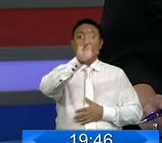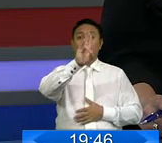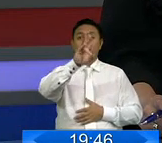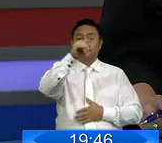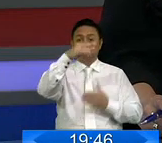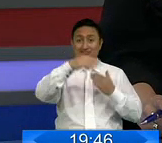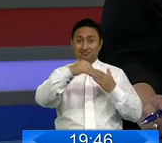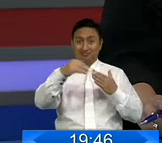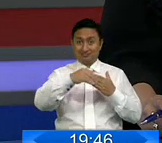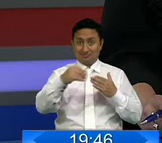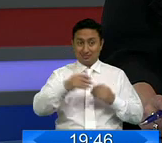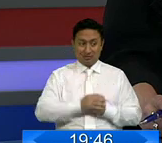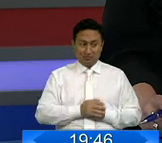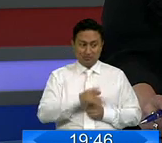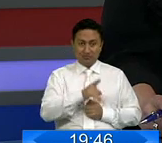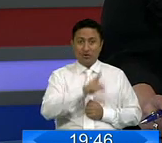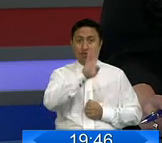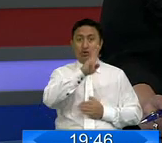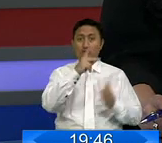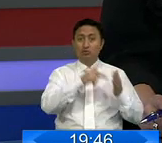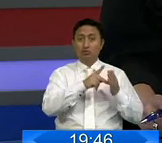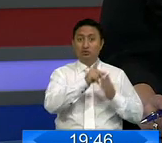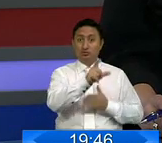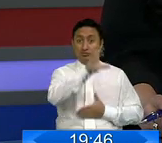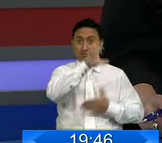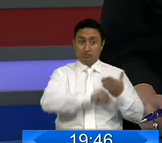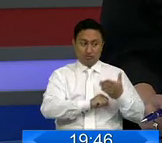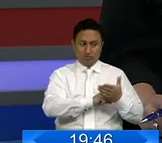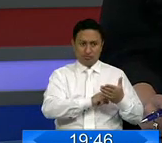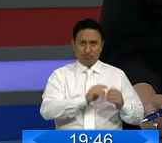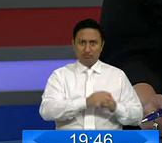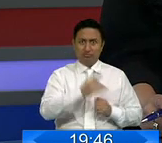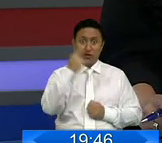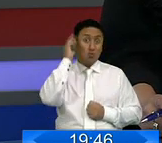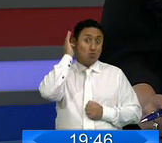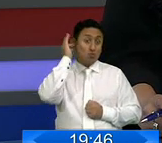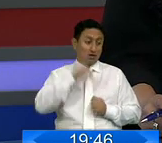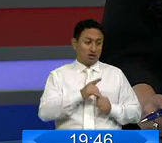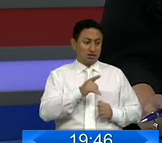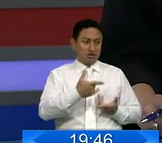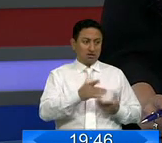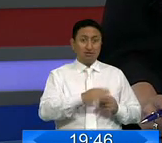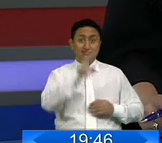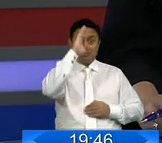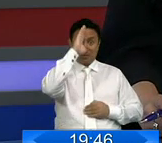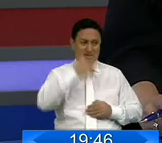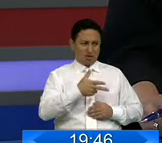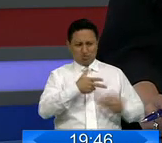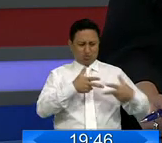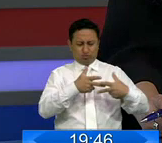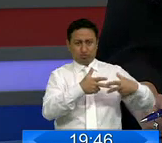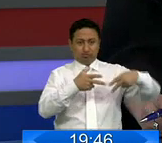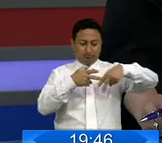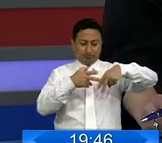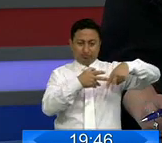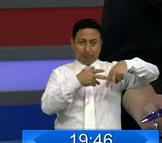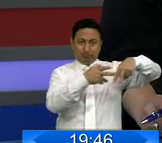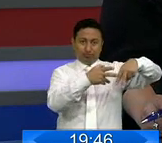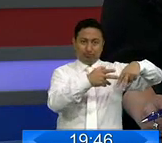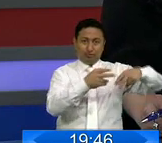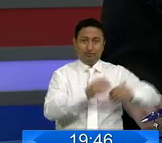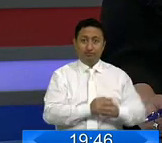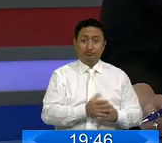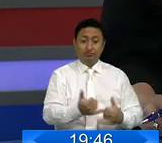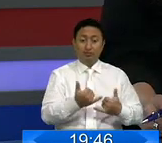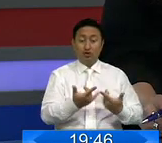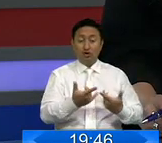$57.90 y la reducción de 4,5 puntos en la licencia. La conductora que agredió a un agente metropolitano de tránsito en Quito